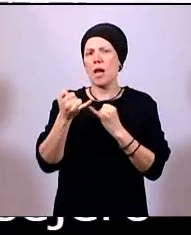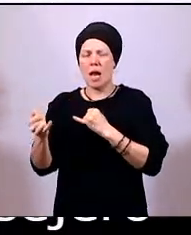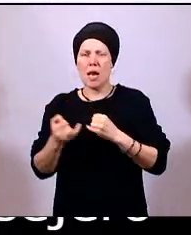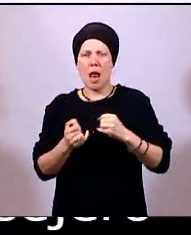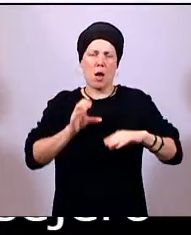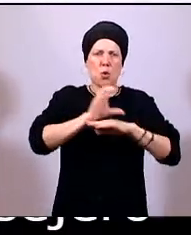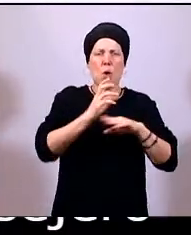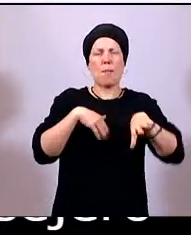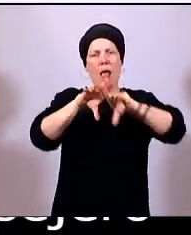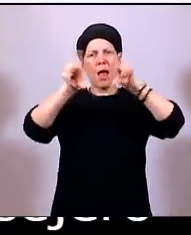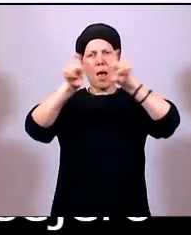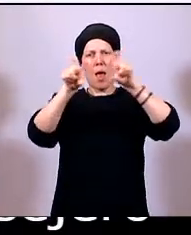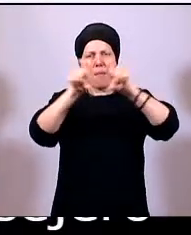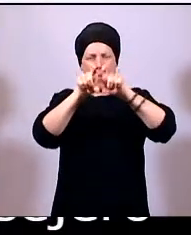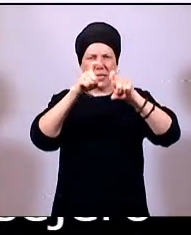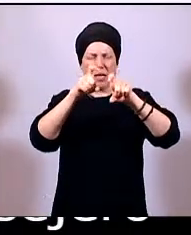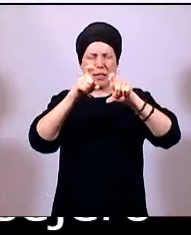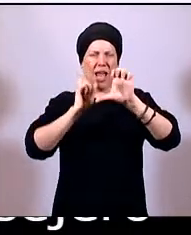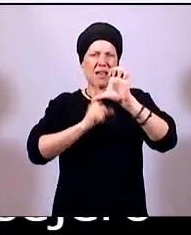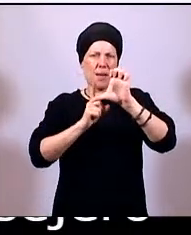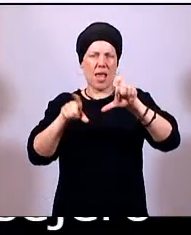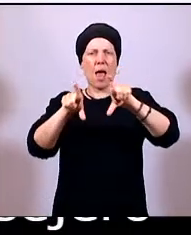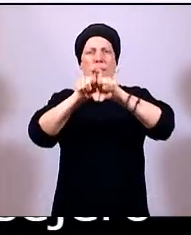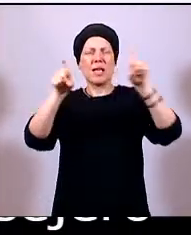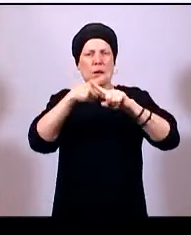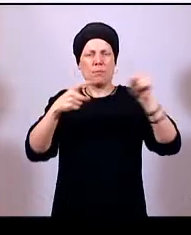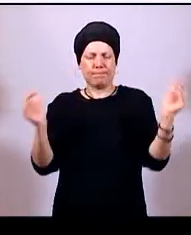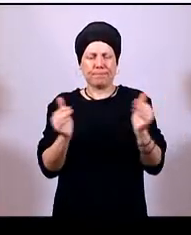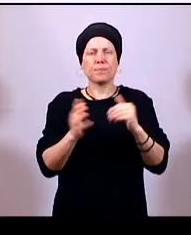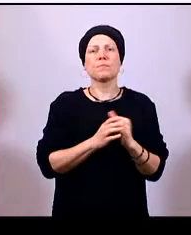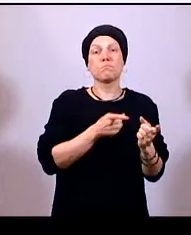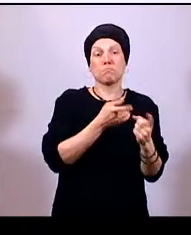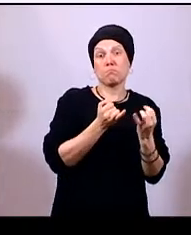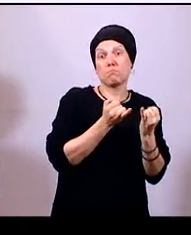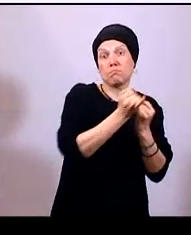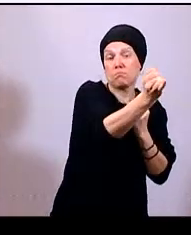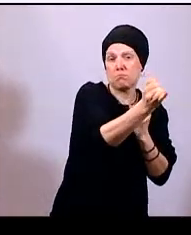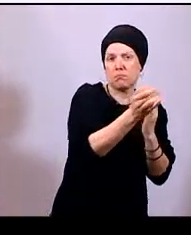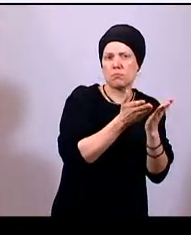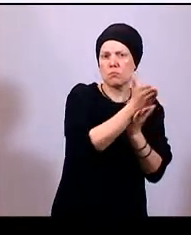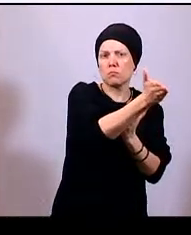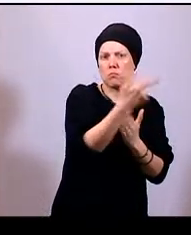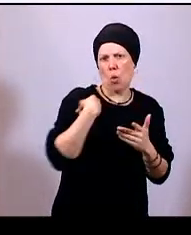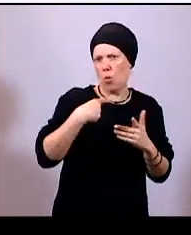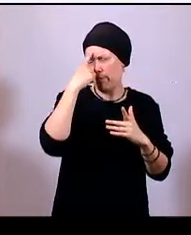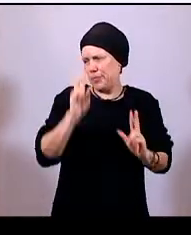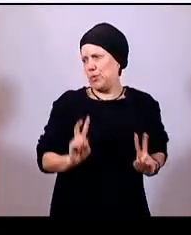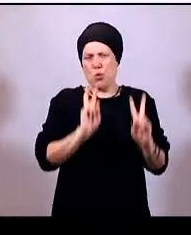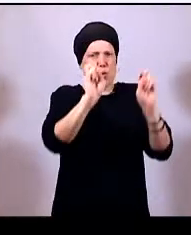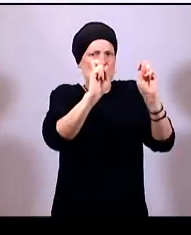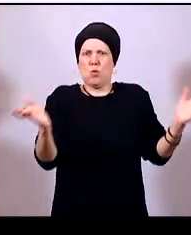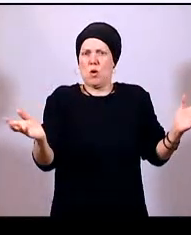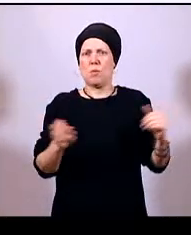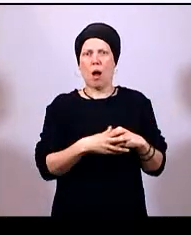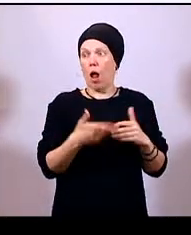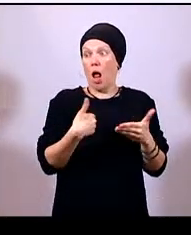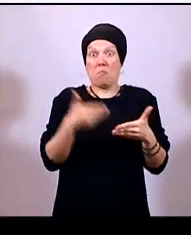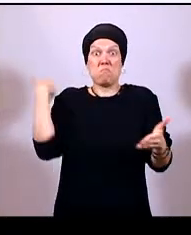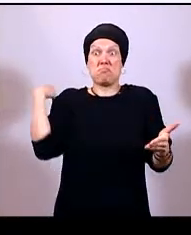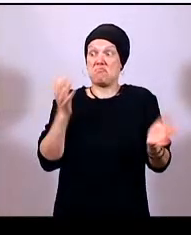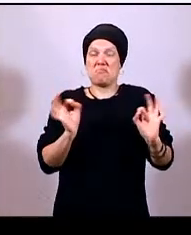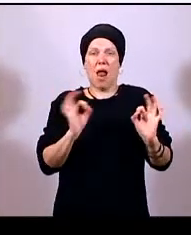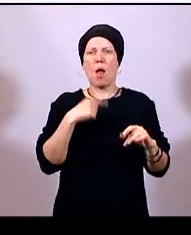las pymes extremeñas. Por un lado, una línea completamente pionera, sin precedente, de